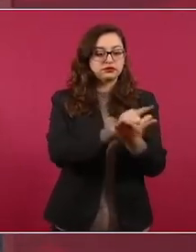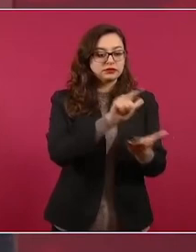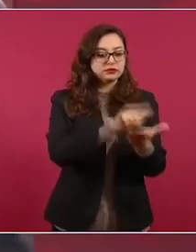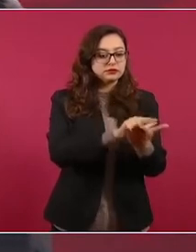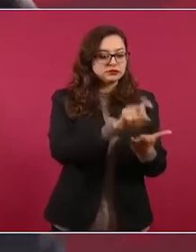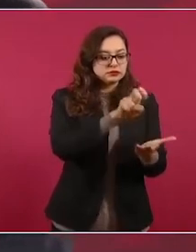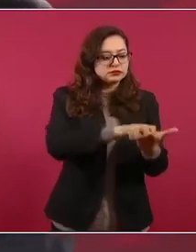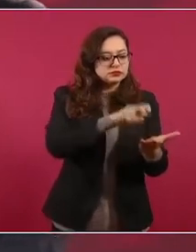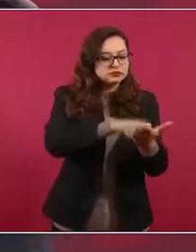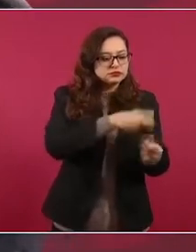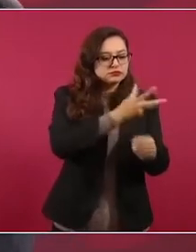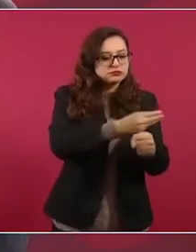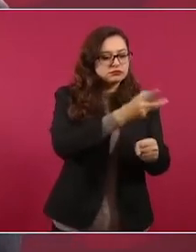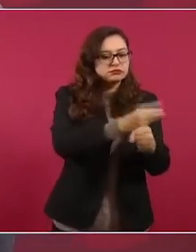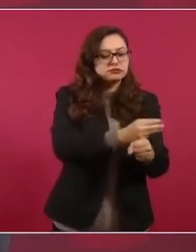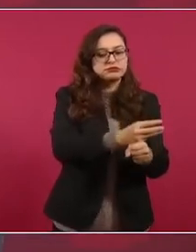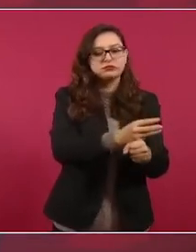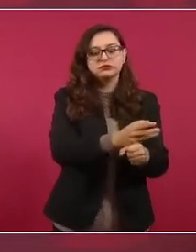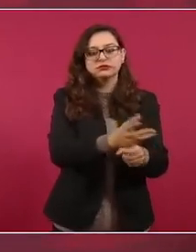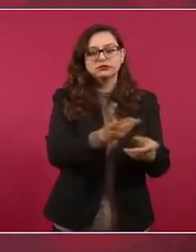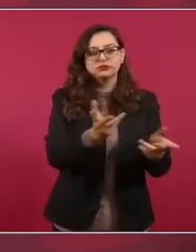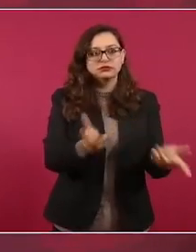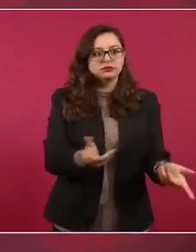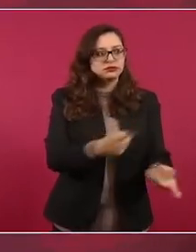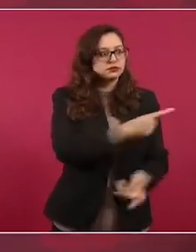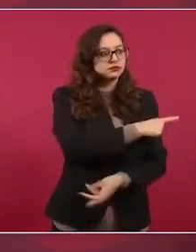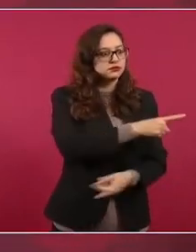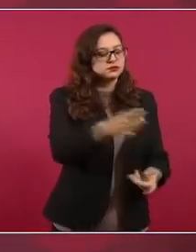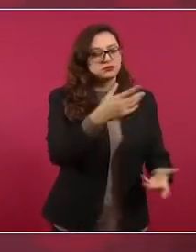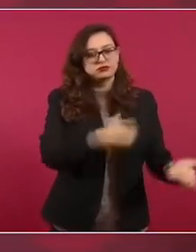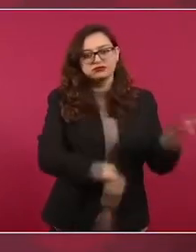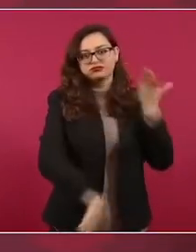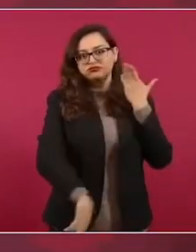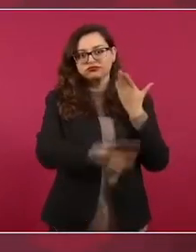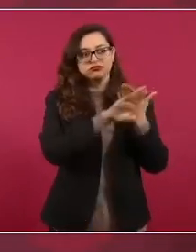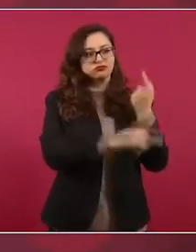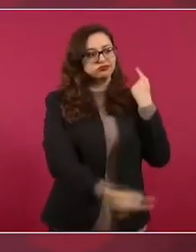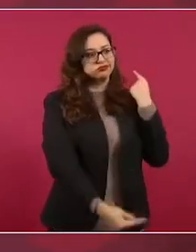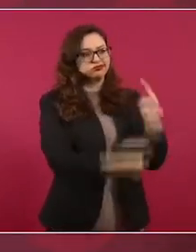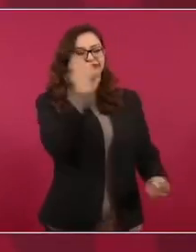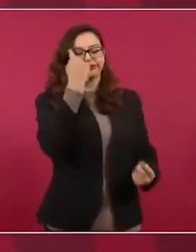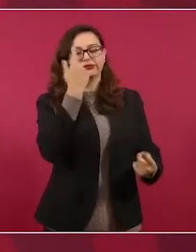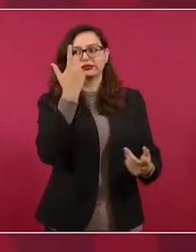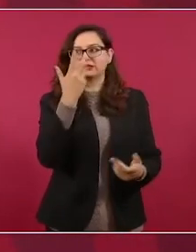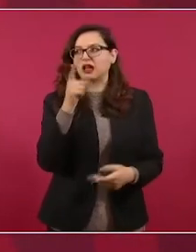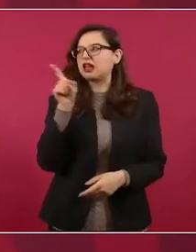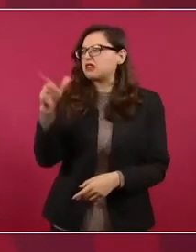nos acusa de querer destruir al INE. Si me meto